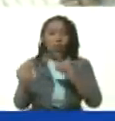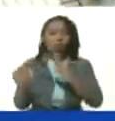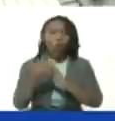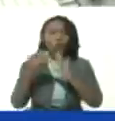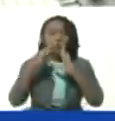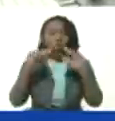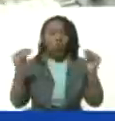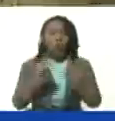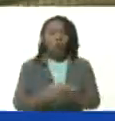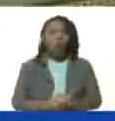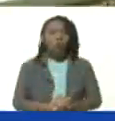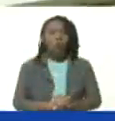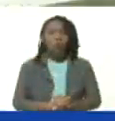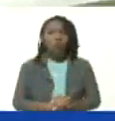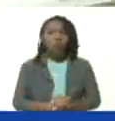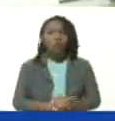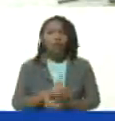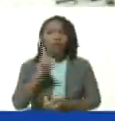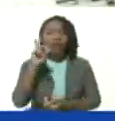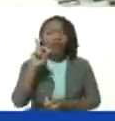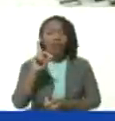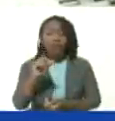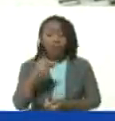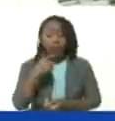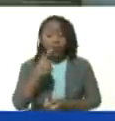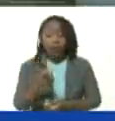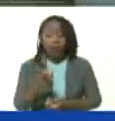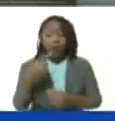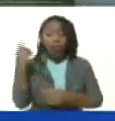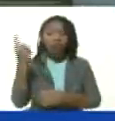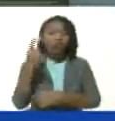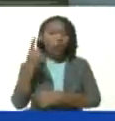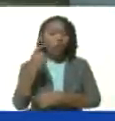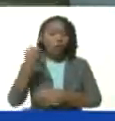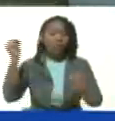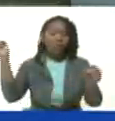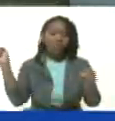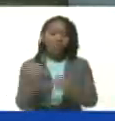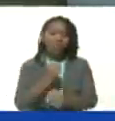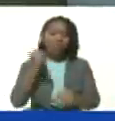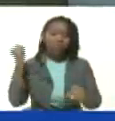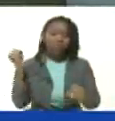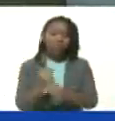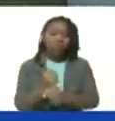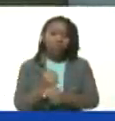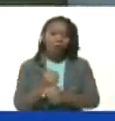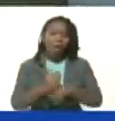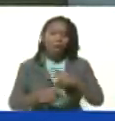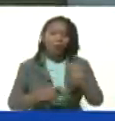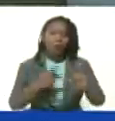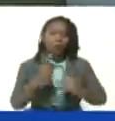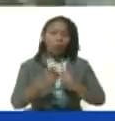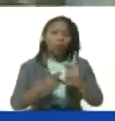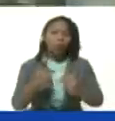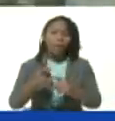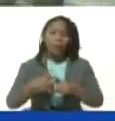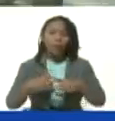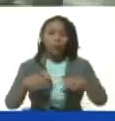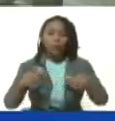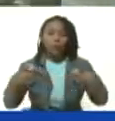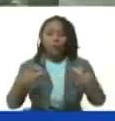todo. Y también dijimos, solo con trabajo, con producción, con